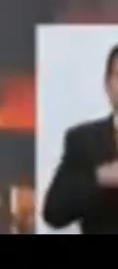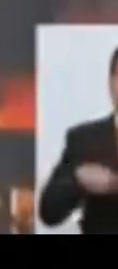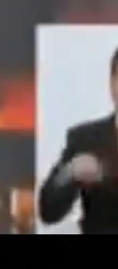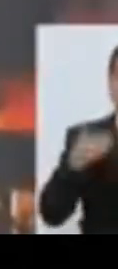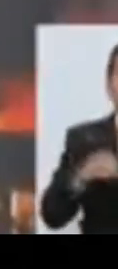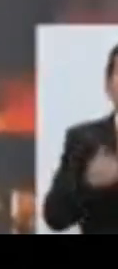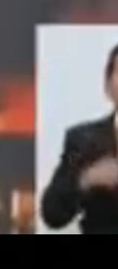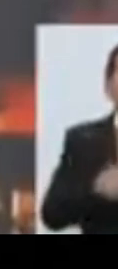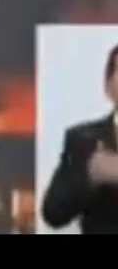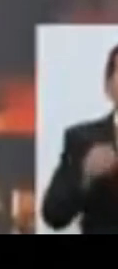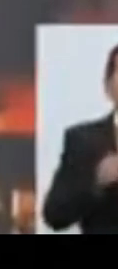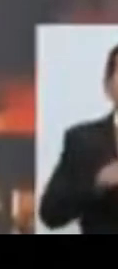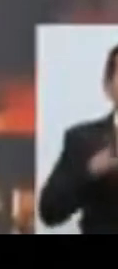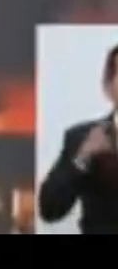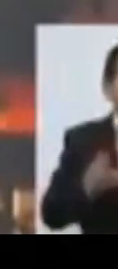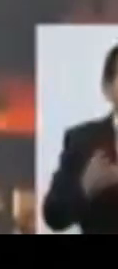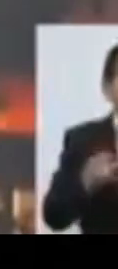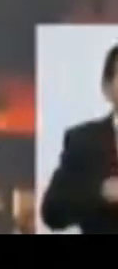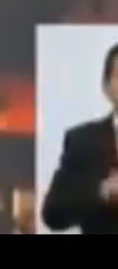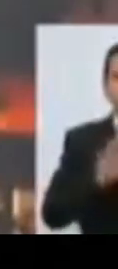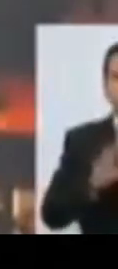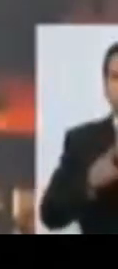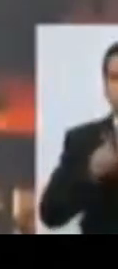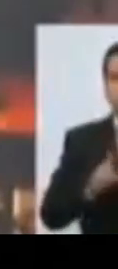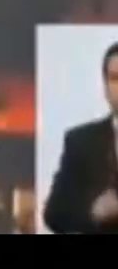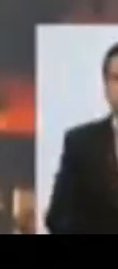a coadyuvar en las investigaciones esta comisión?